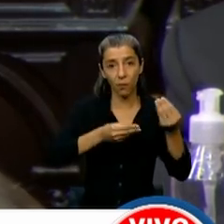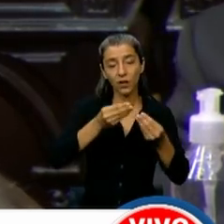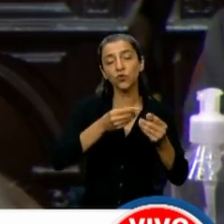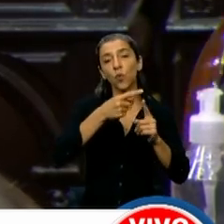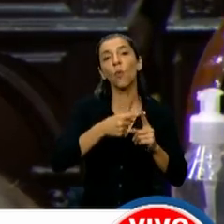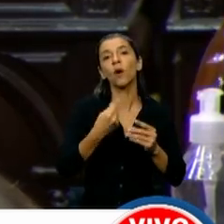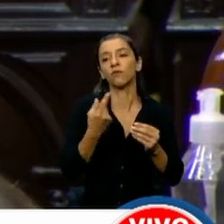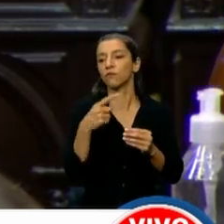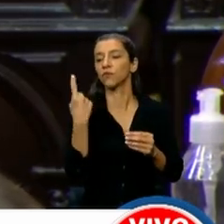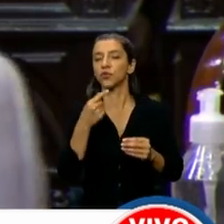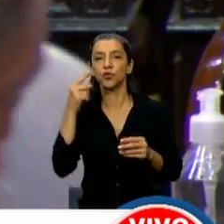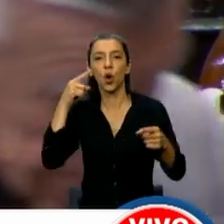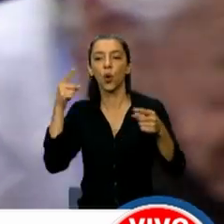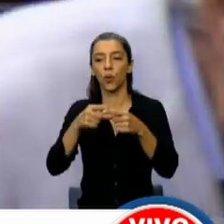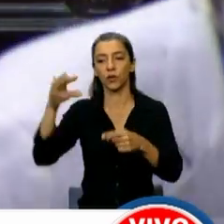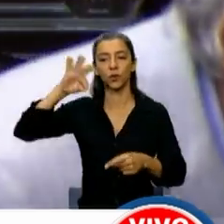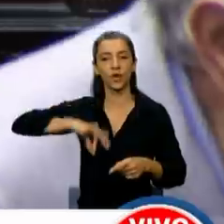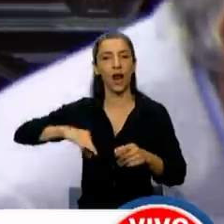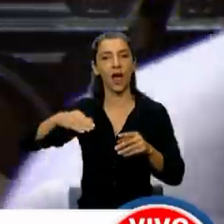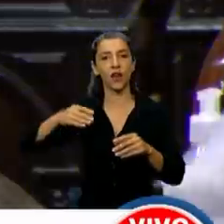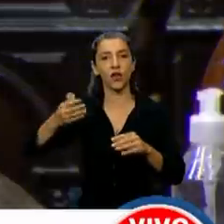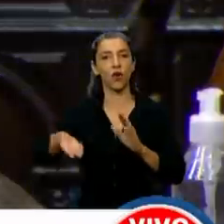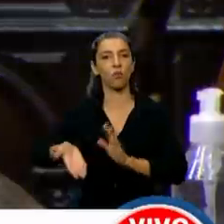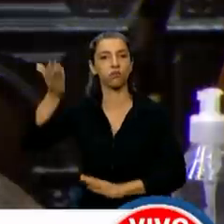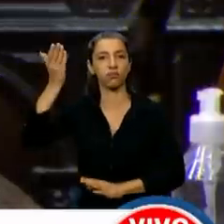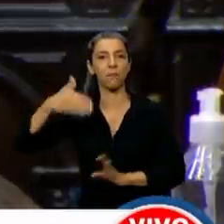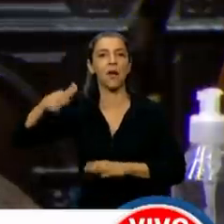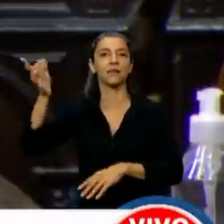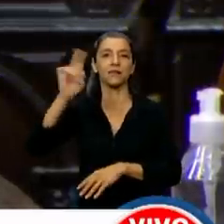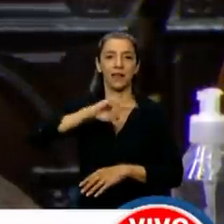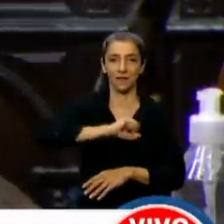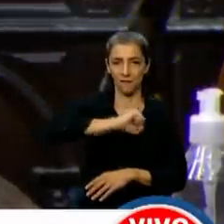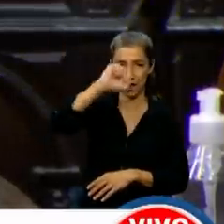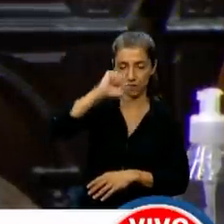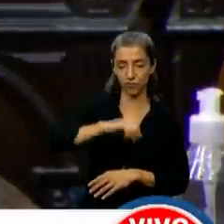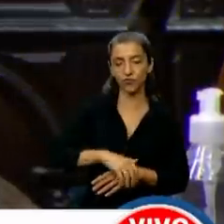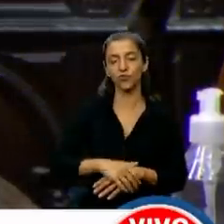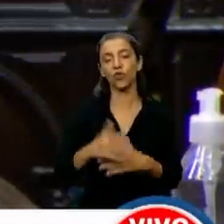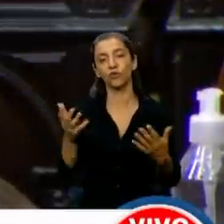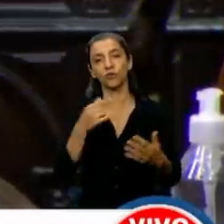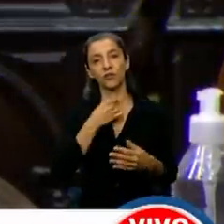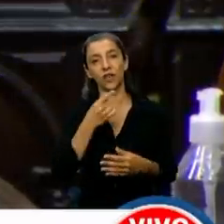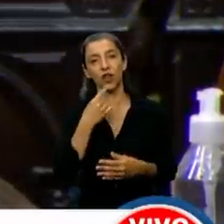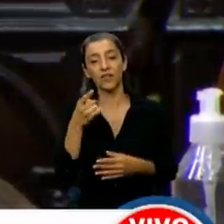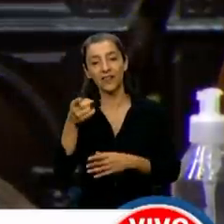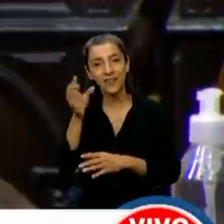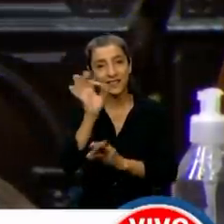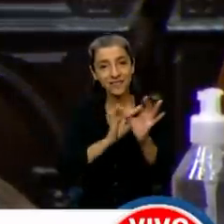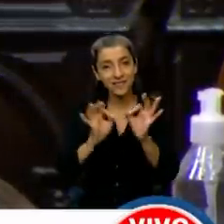le ganen a la inflación y con esto quiero decir presidente y estratégica porque